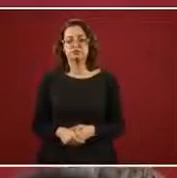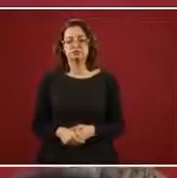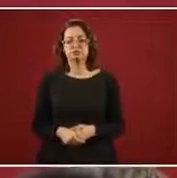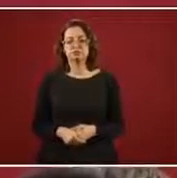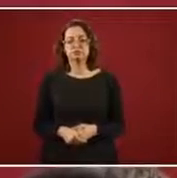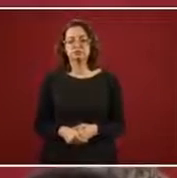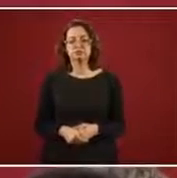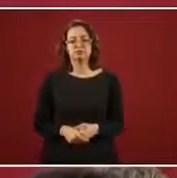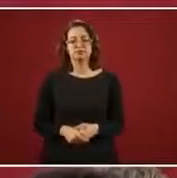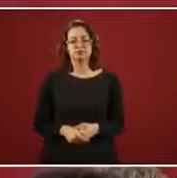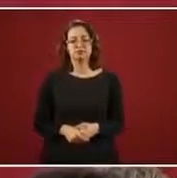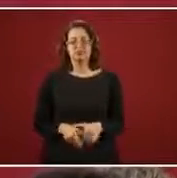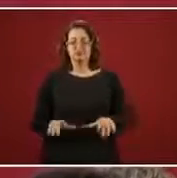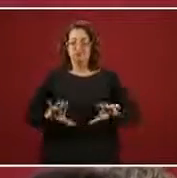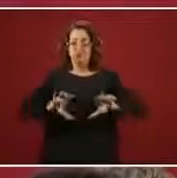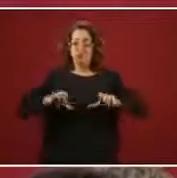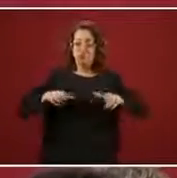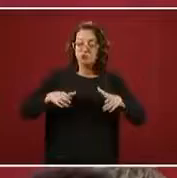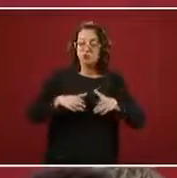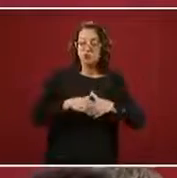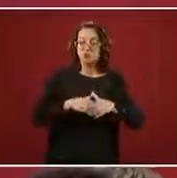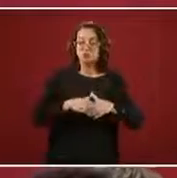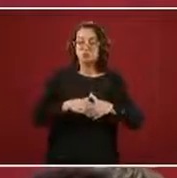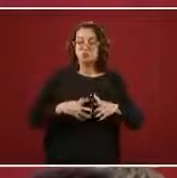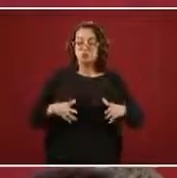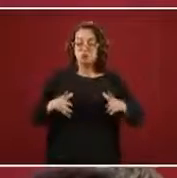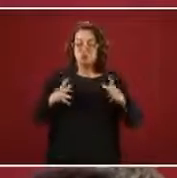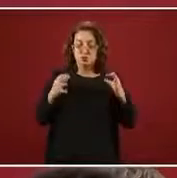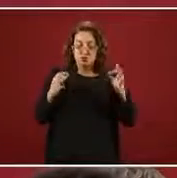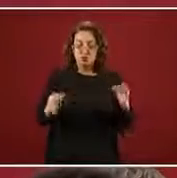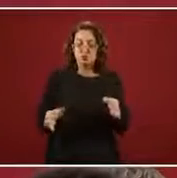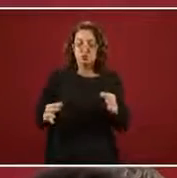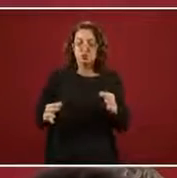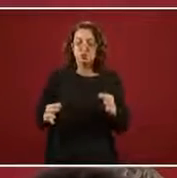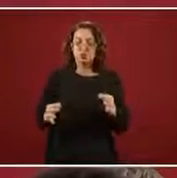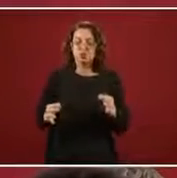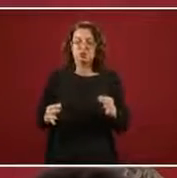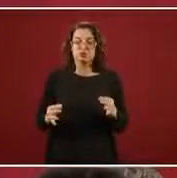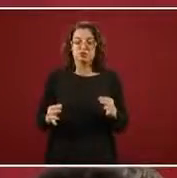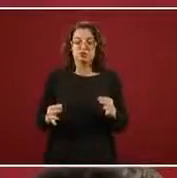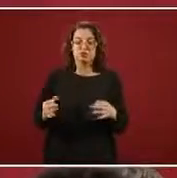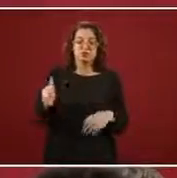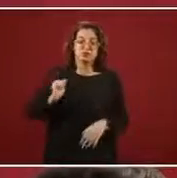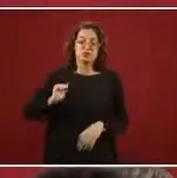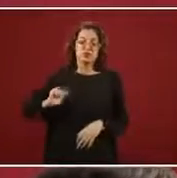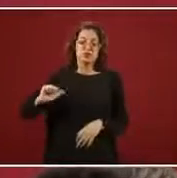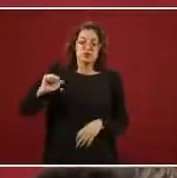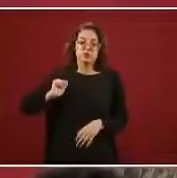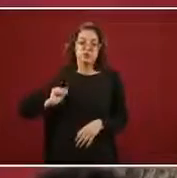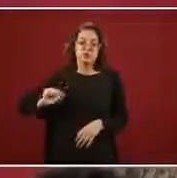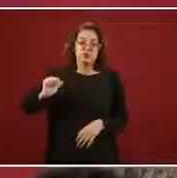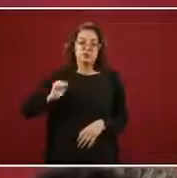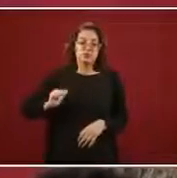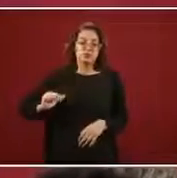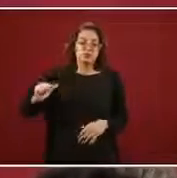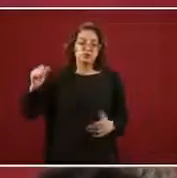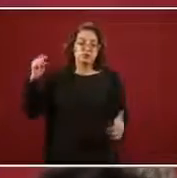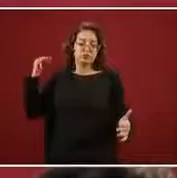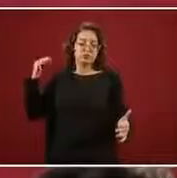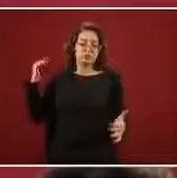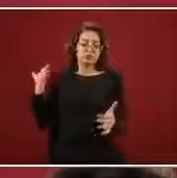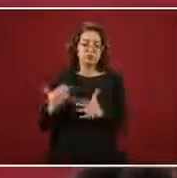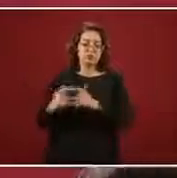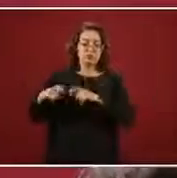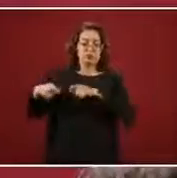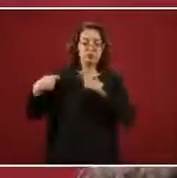Entonces, son comunidades que vienen de tiempo atrás luchando por